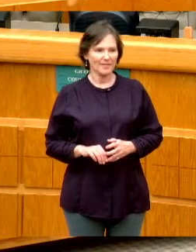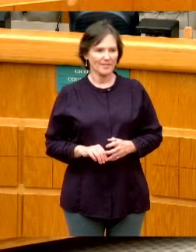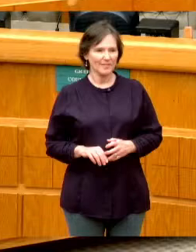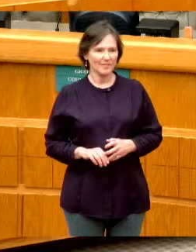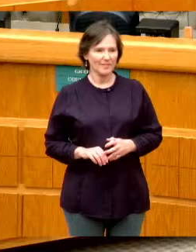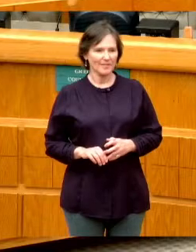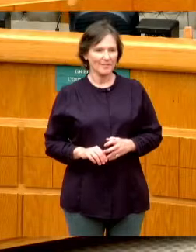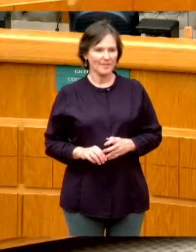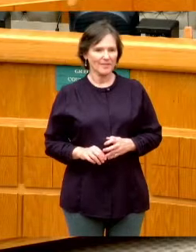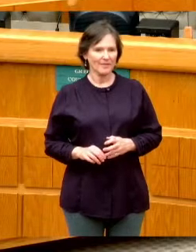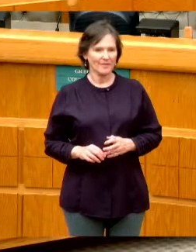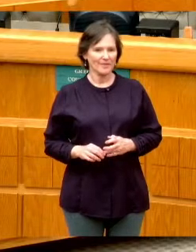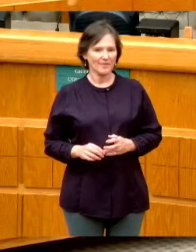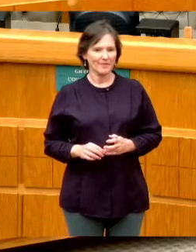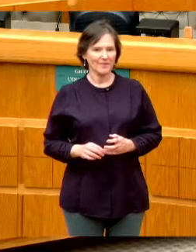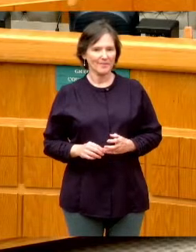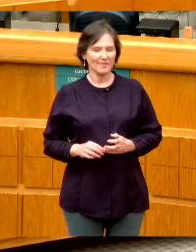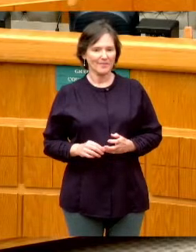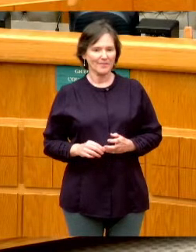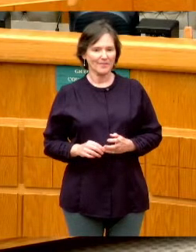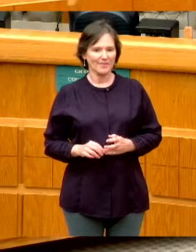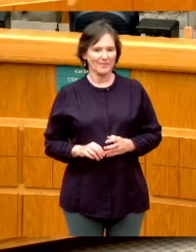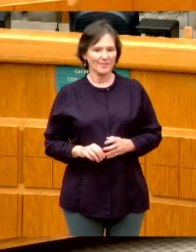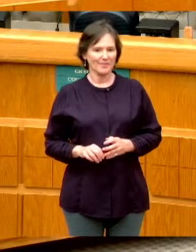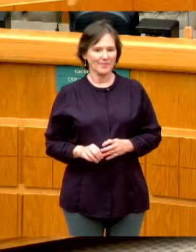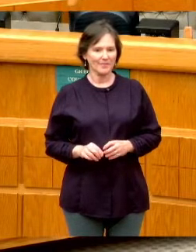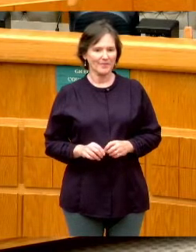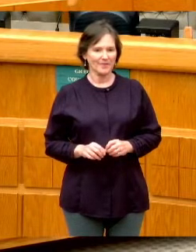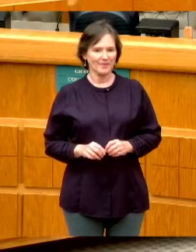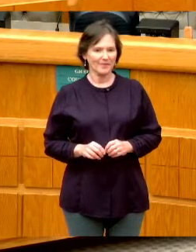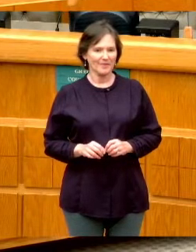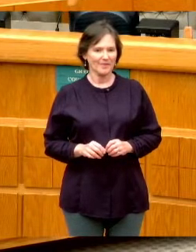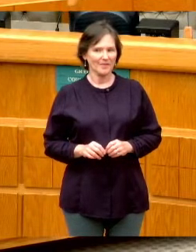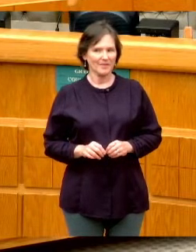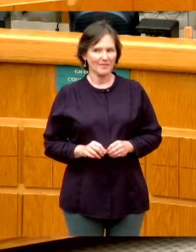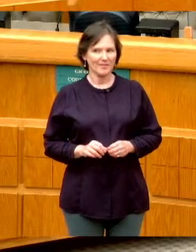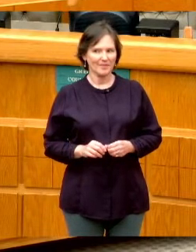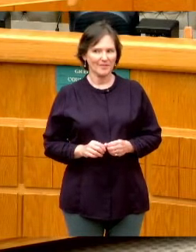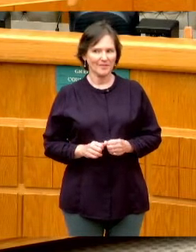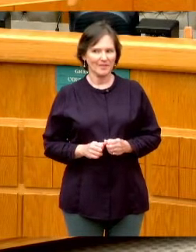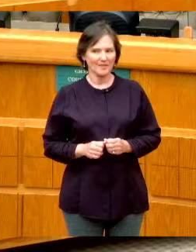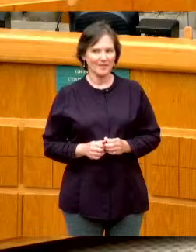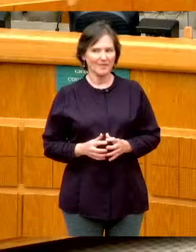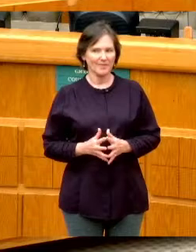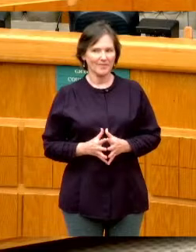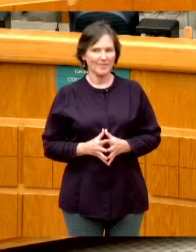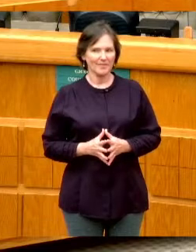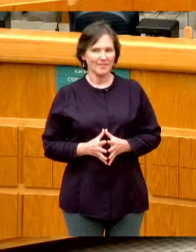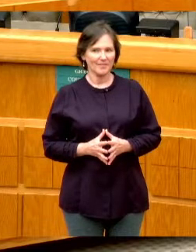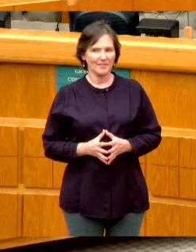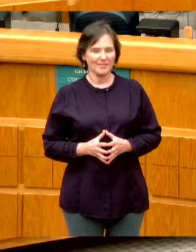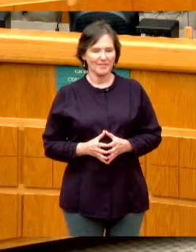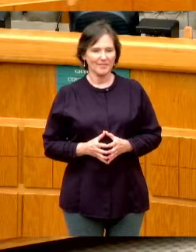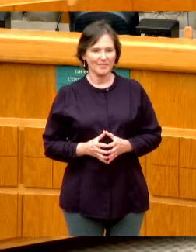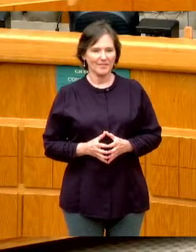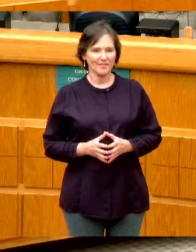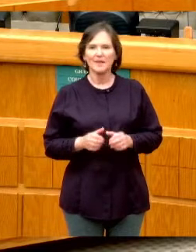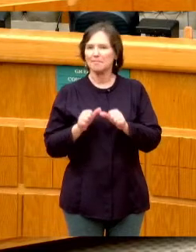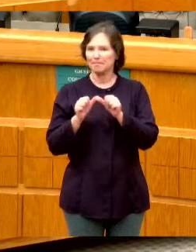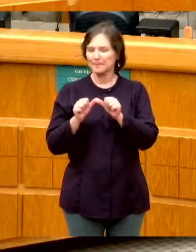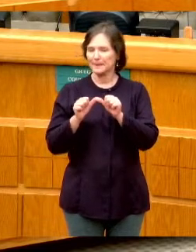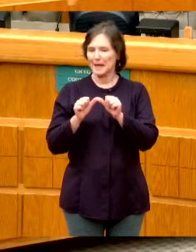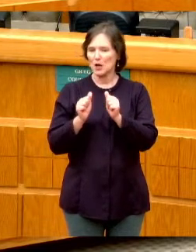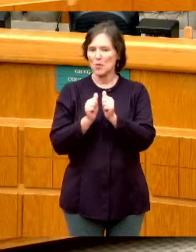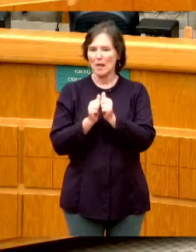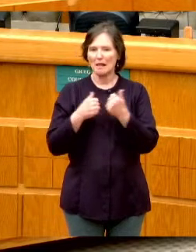dosis o después. Si su segunda dosis es pronto, usted va a recibir un mensaje mediante un aviso de alerta inversa para confirmar su cita. A la fecha, el número